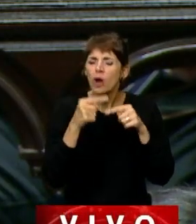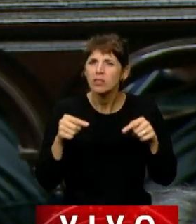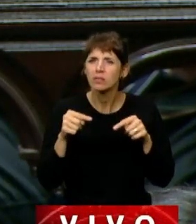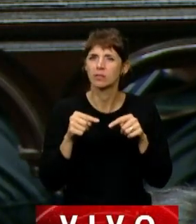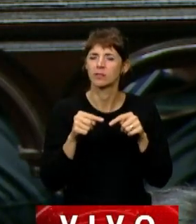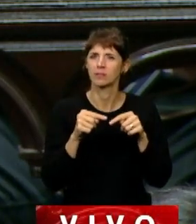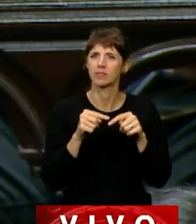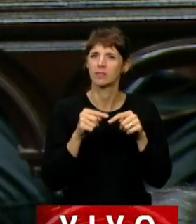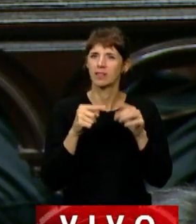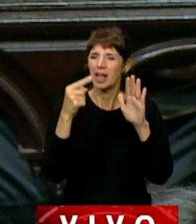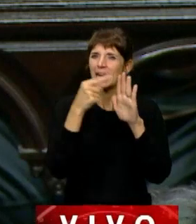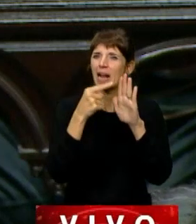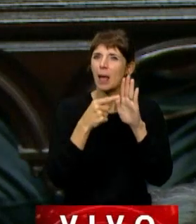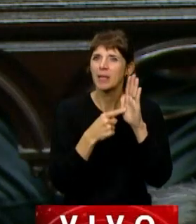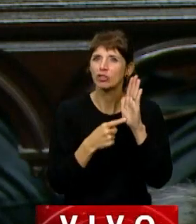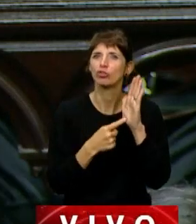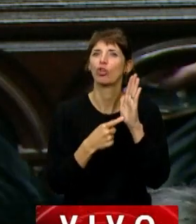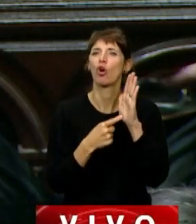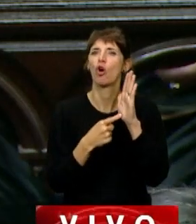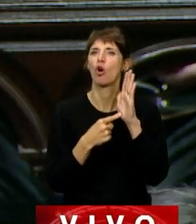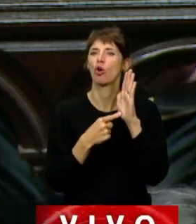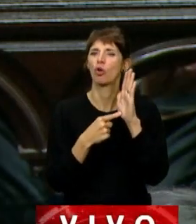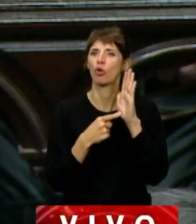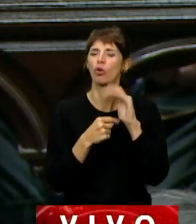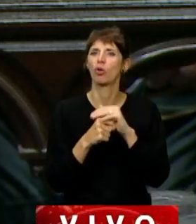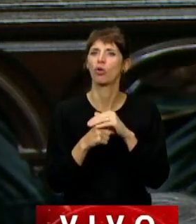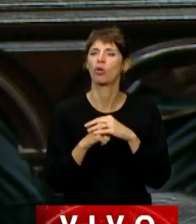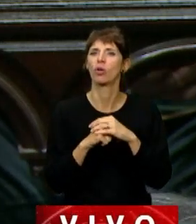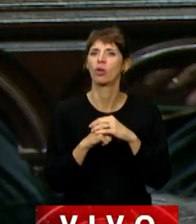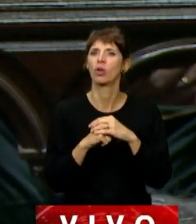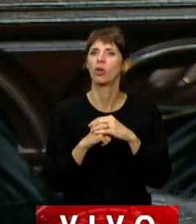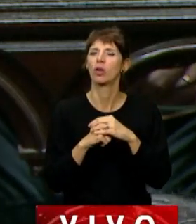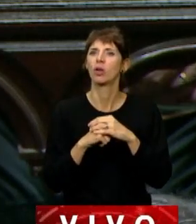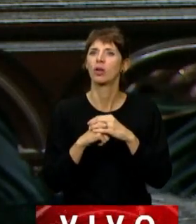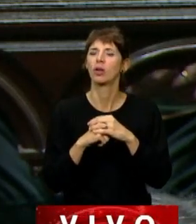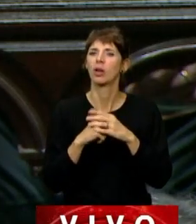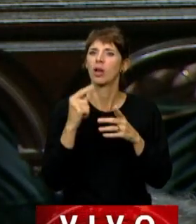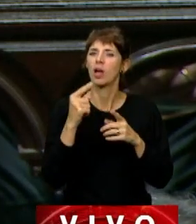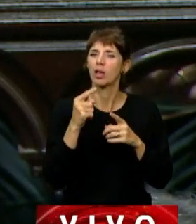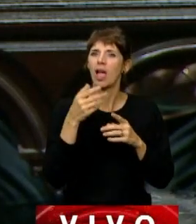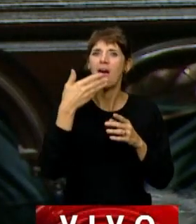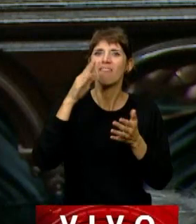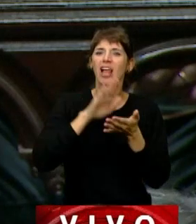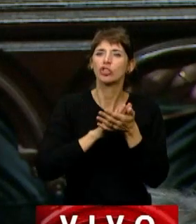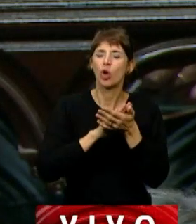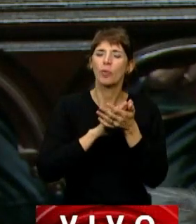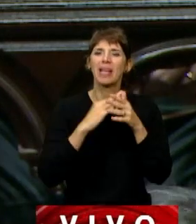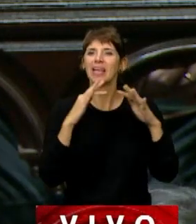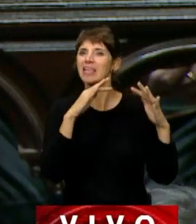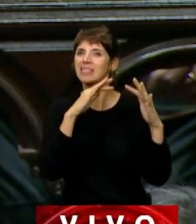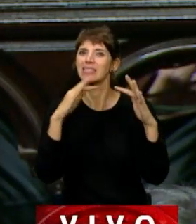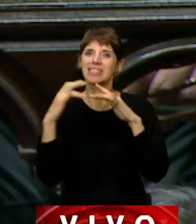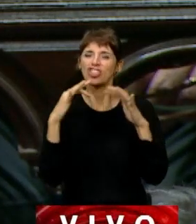nuestro reglamento cuando analiza la cuestión vinculada a las sesiones informativas del